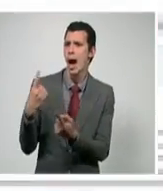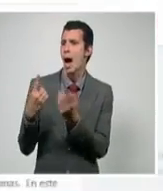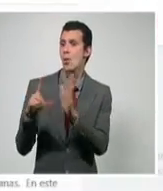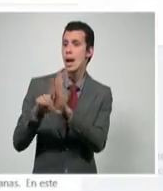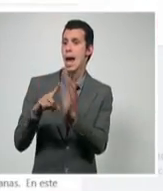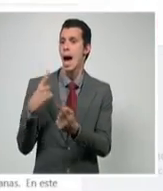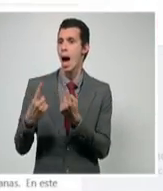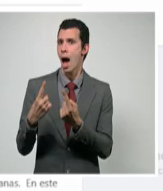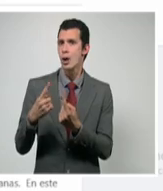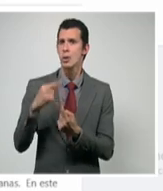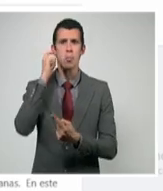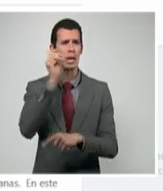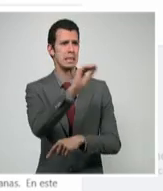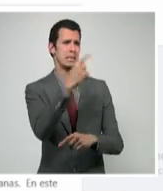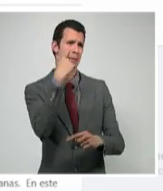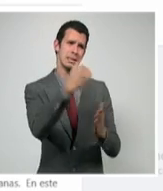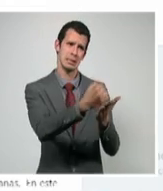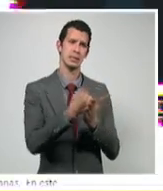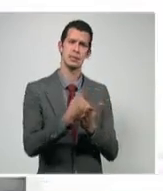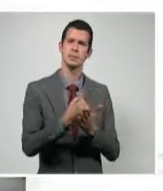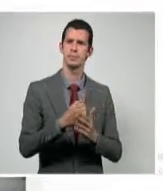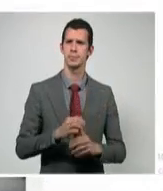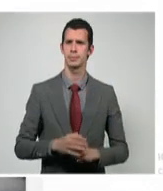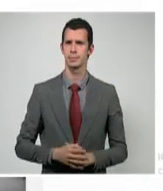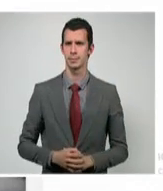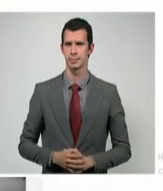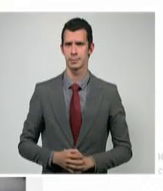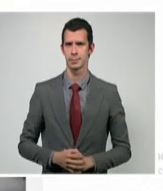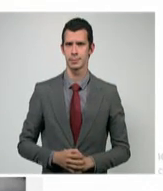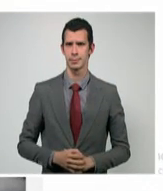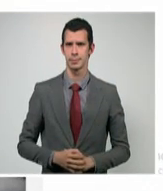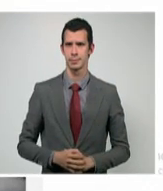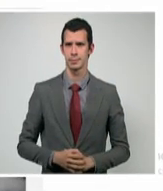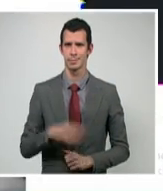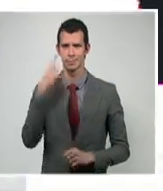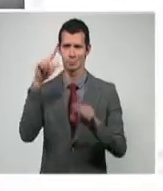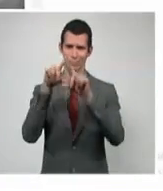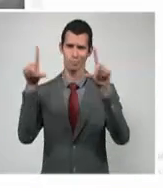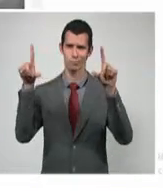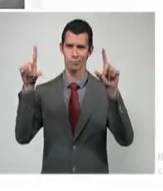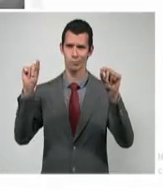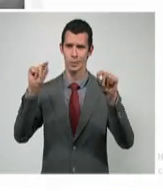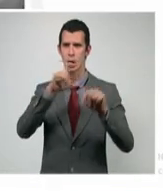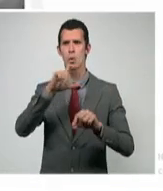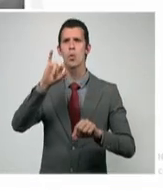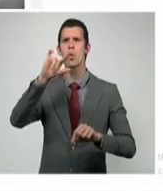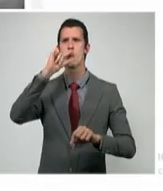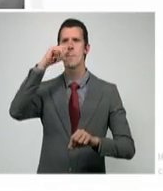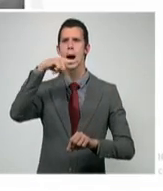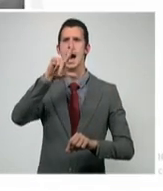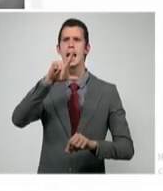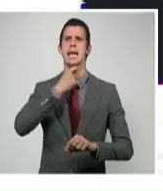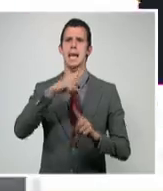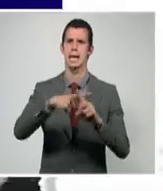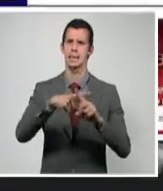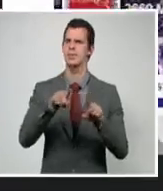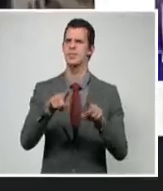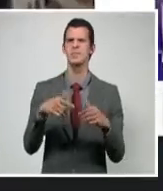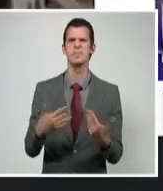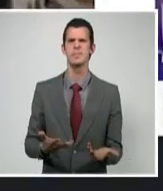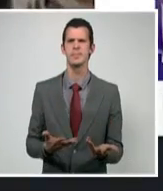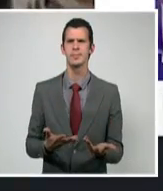asesore. Pero, ¿qué es Cubalex? Una supuesta organización sin fines de lucro que desde Estados